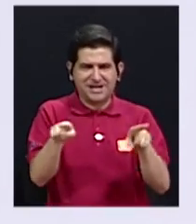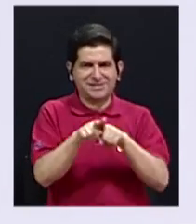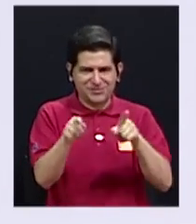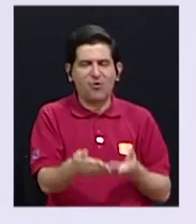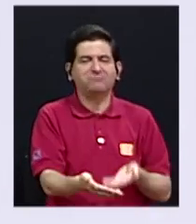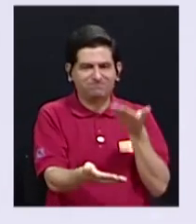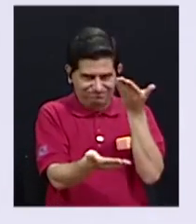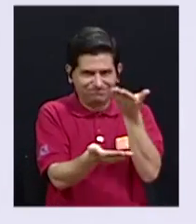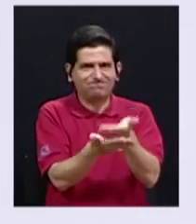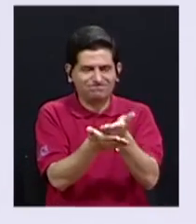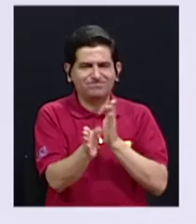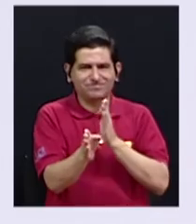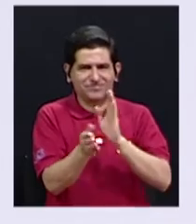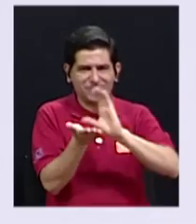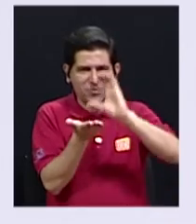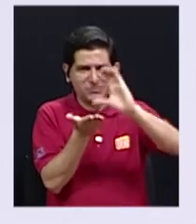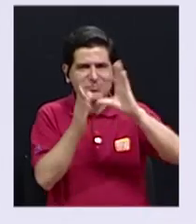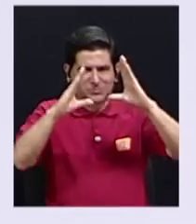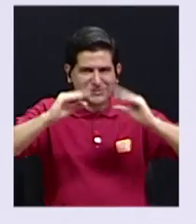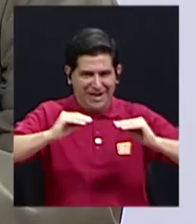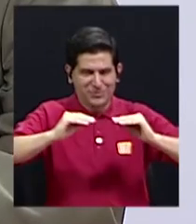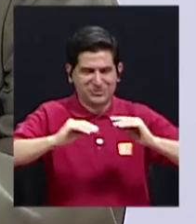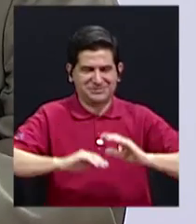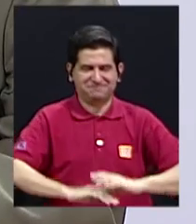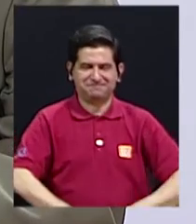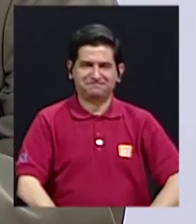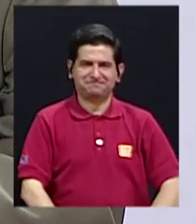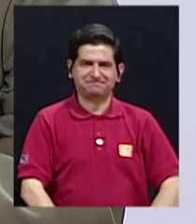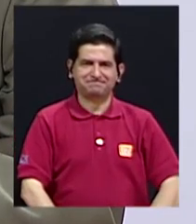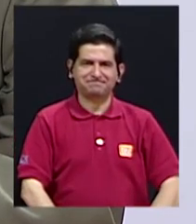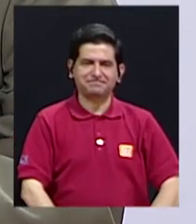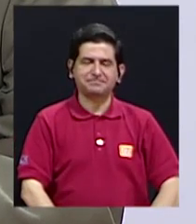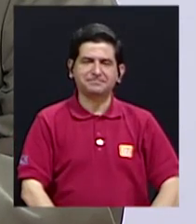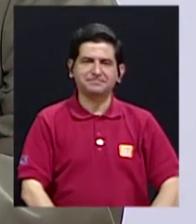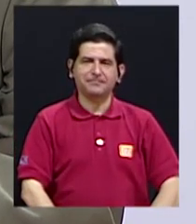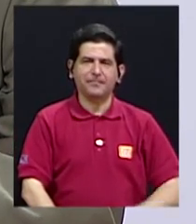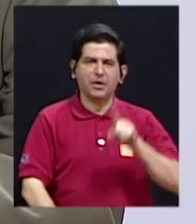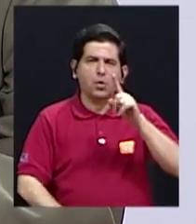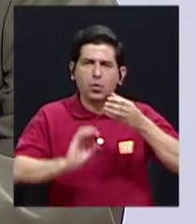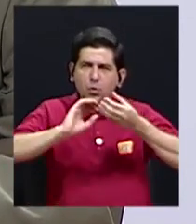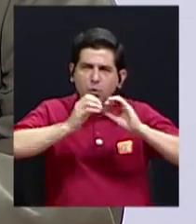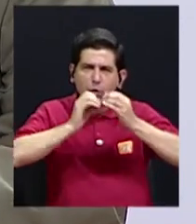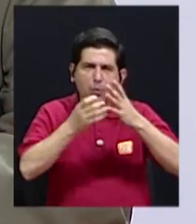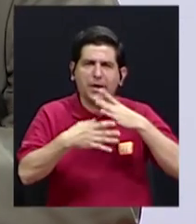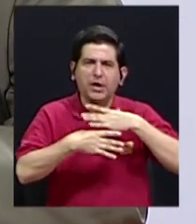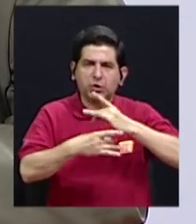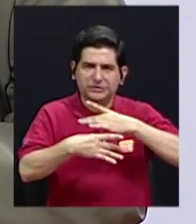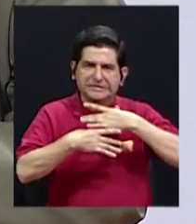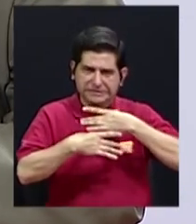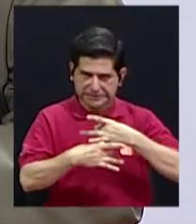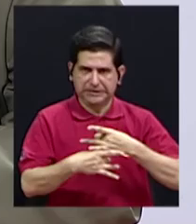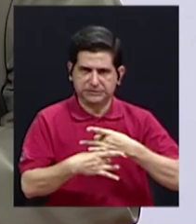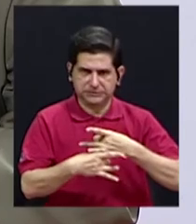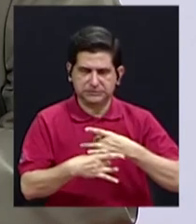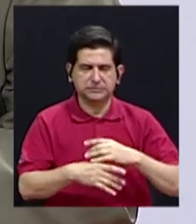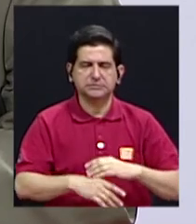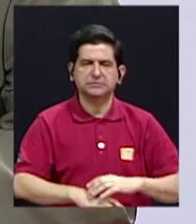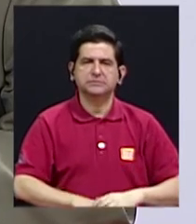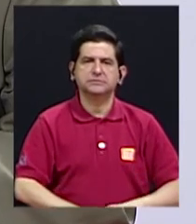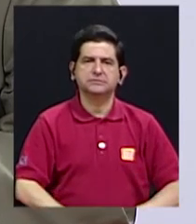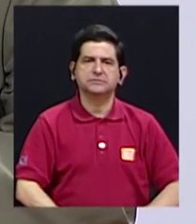oferta oferta los cursos de noche hablaron y hay un dato muy muy interesante y es